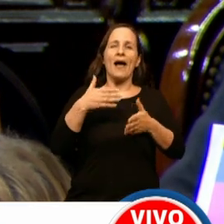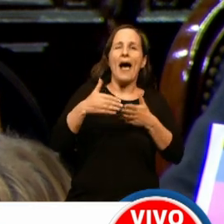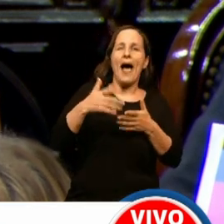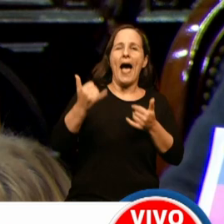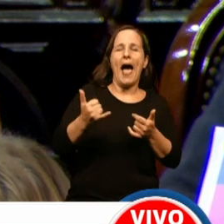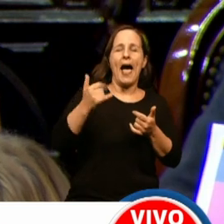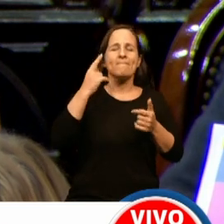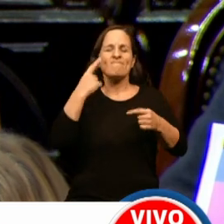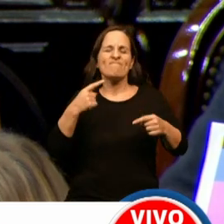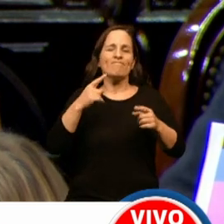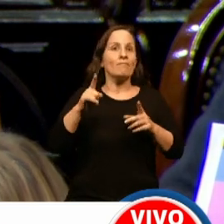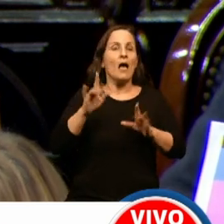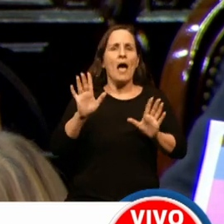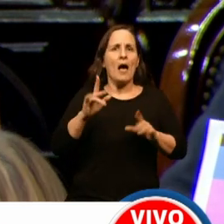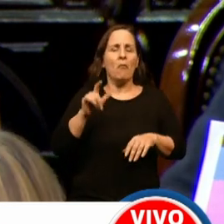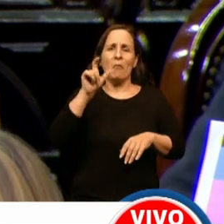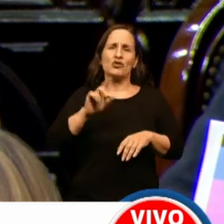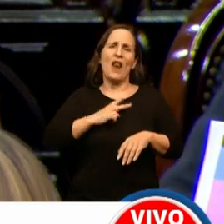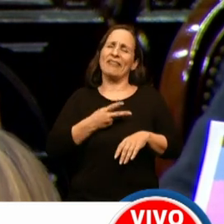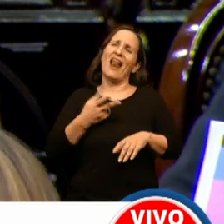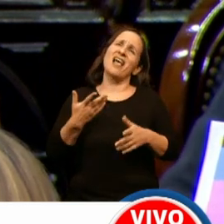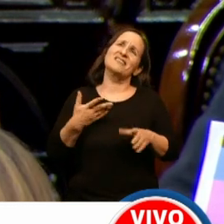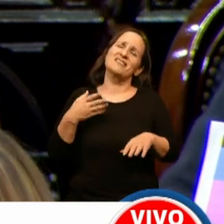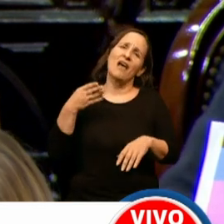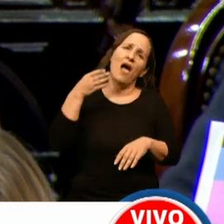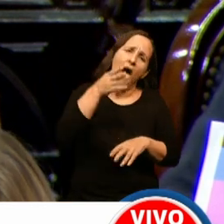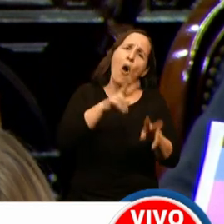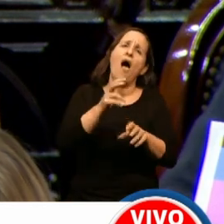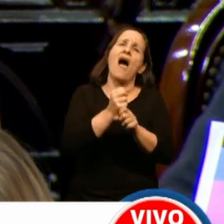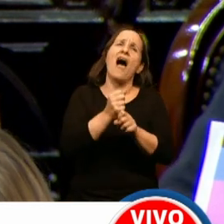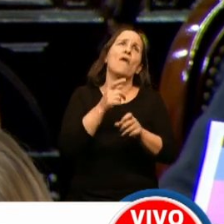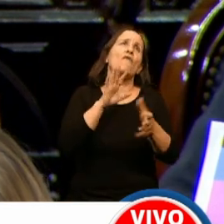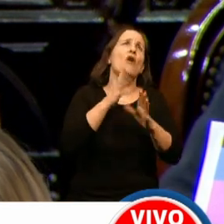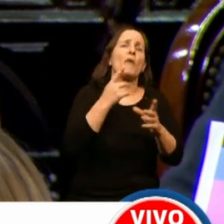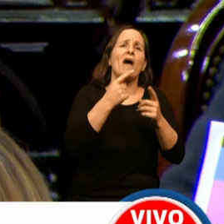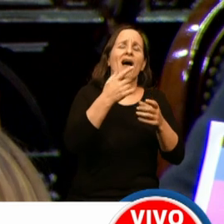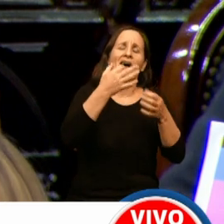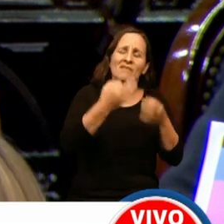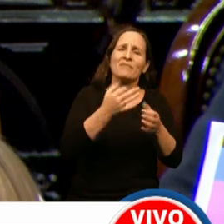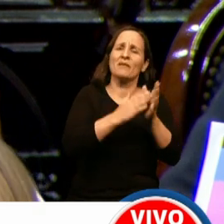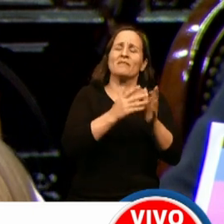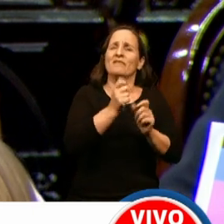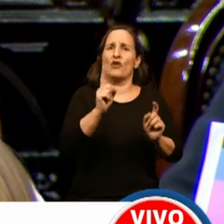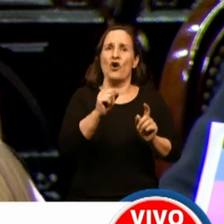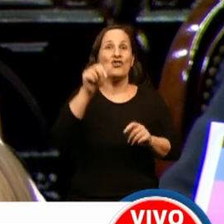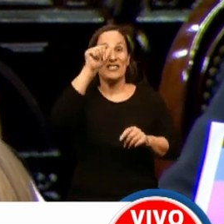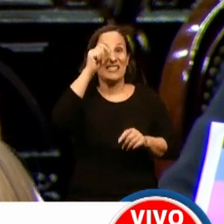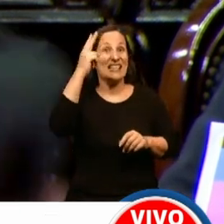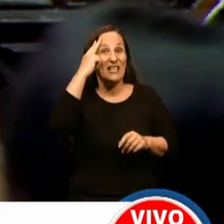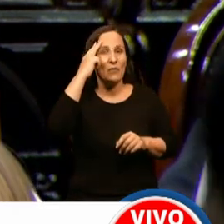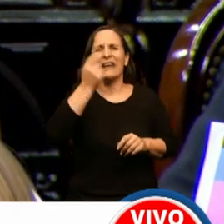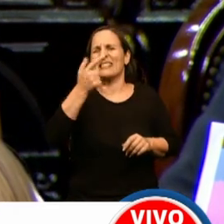las personas trans no van directamente a la búsqueda de ese empleo formal el 69,8